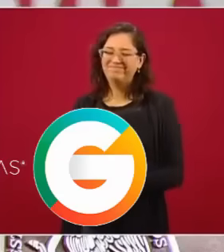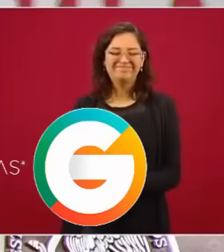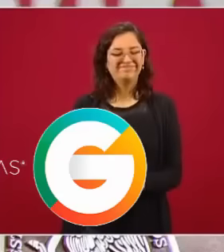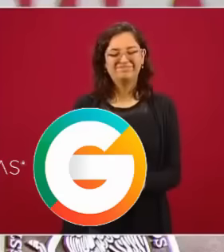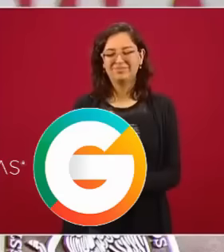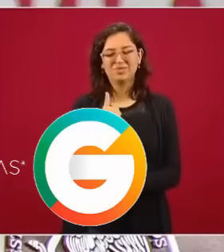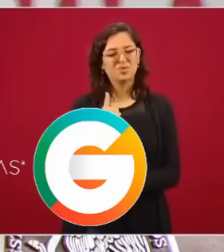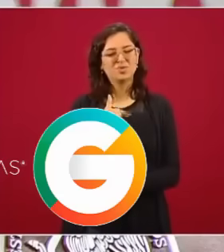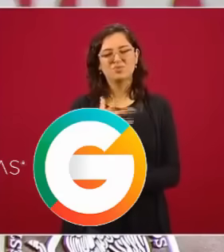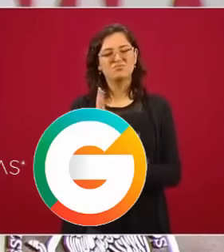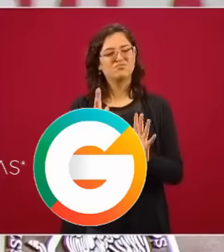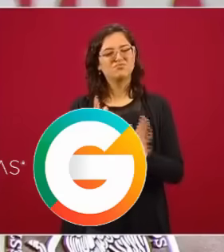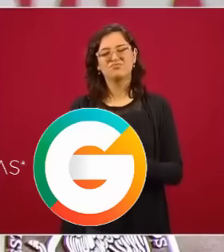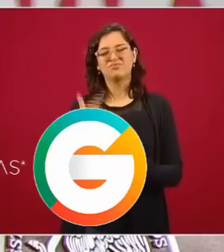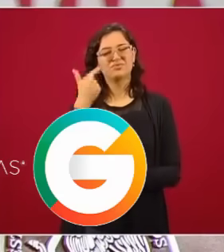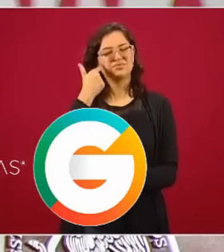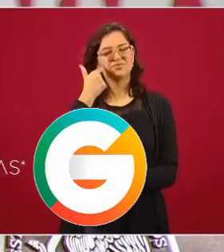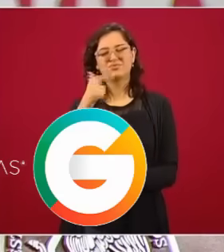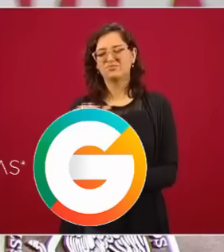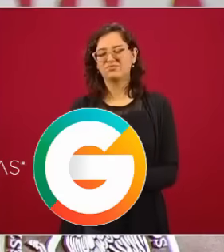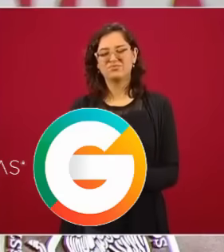Lo que